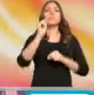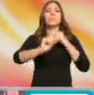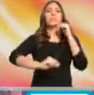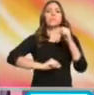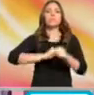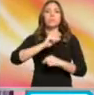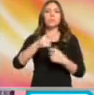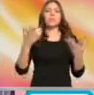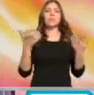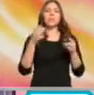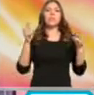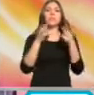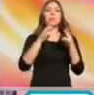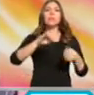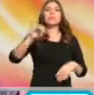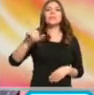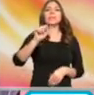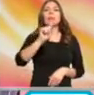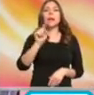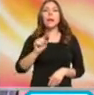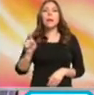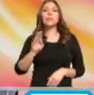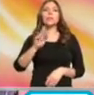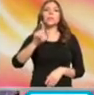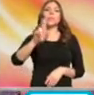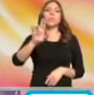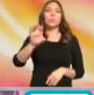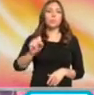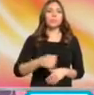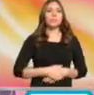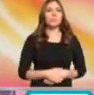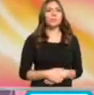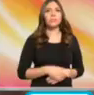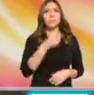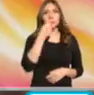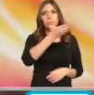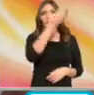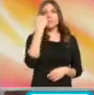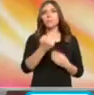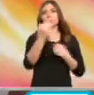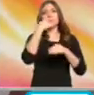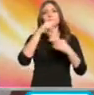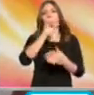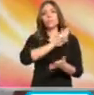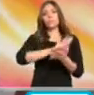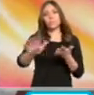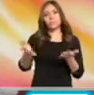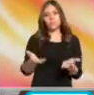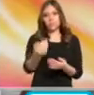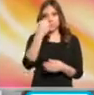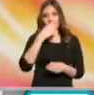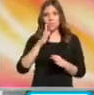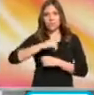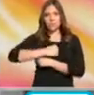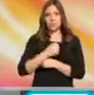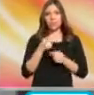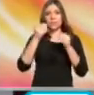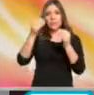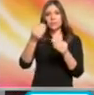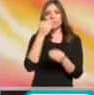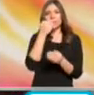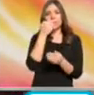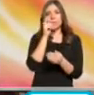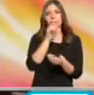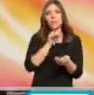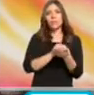naciente el blues. Oiga, el véngase jazz. para acá, chaparrito, pero nada más Sí, traigas, sí, sí, sí, traigas el ¿sabes qué? guanzontle, ¿no? Sí. Por favor. Vamos a invitarlos. No, vamos a guardar.